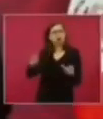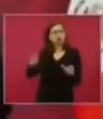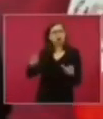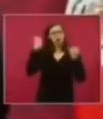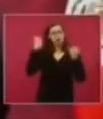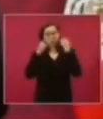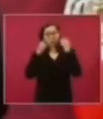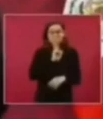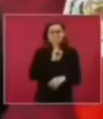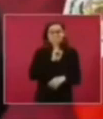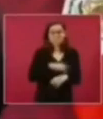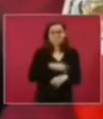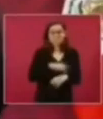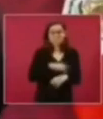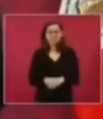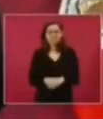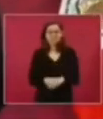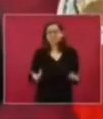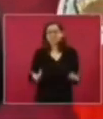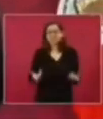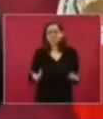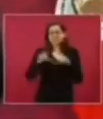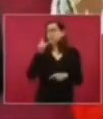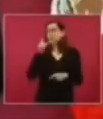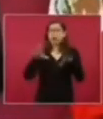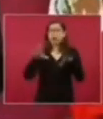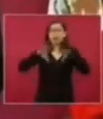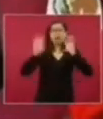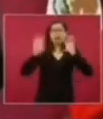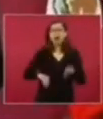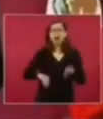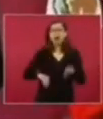nos vamos a quedar sin luz los apagones